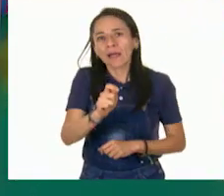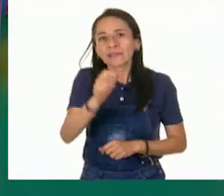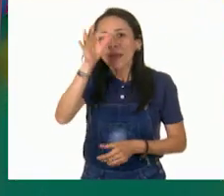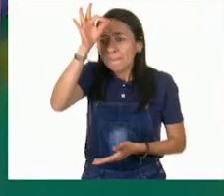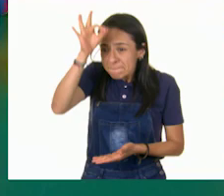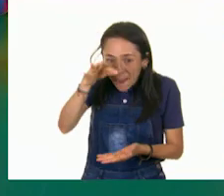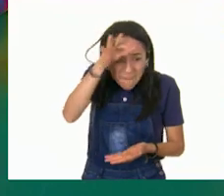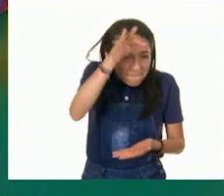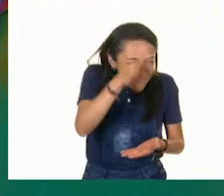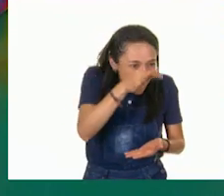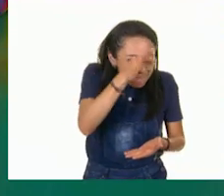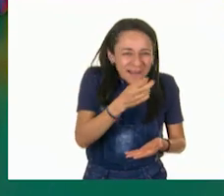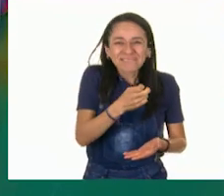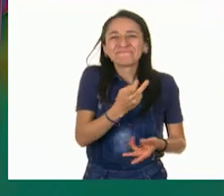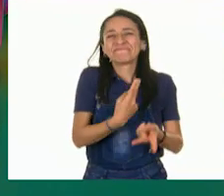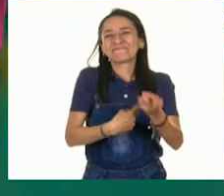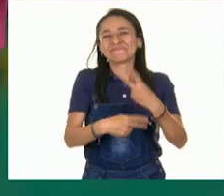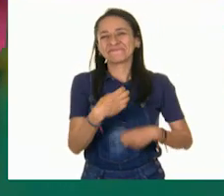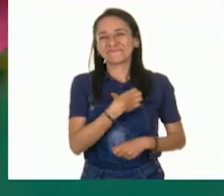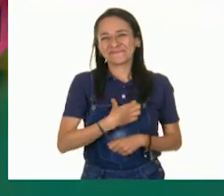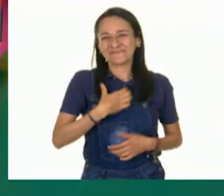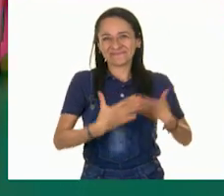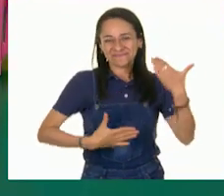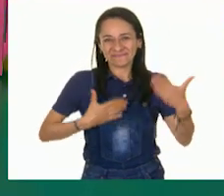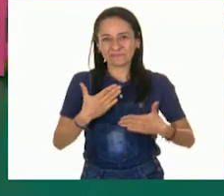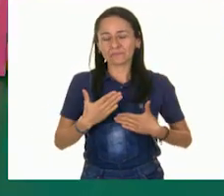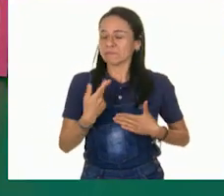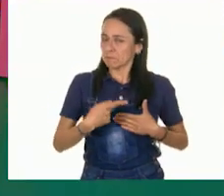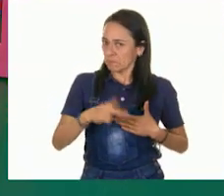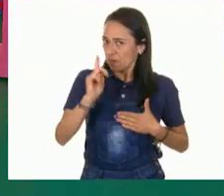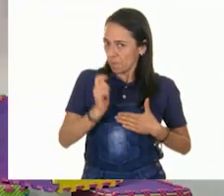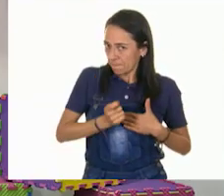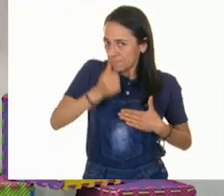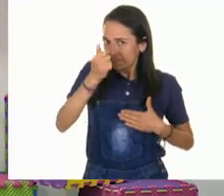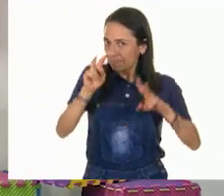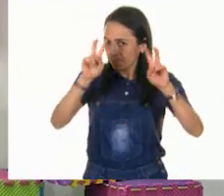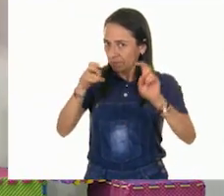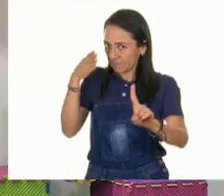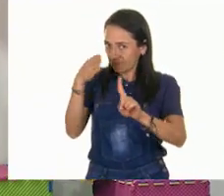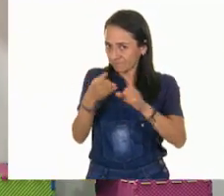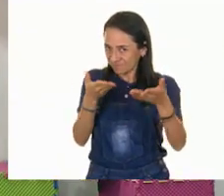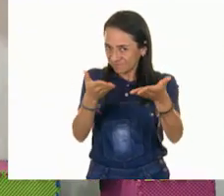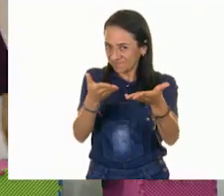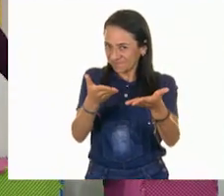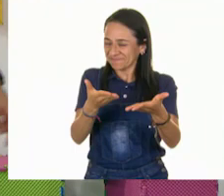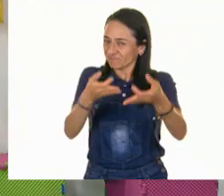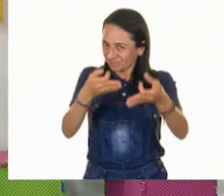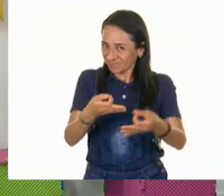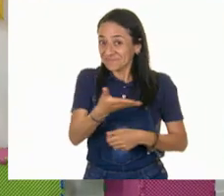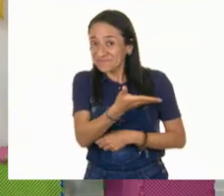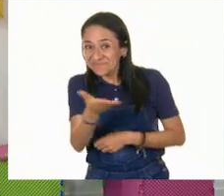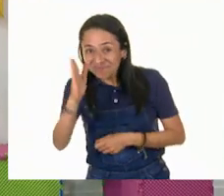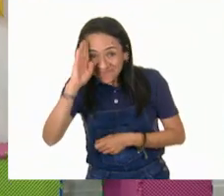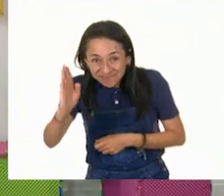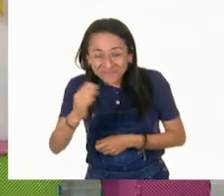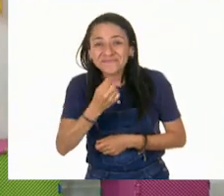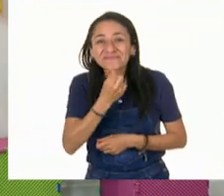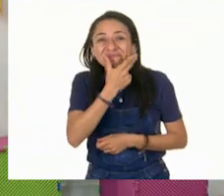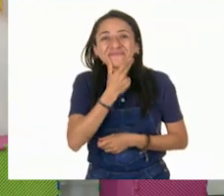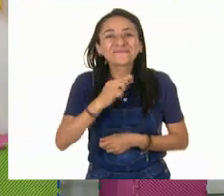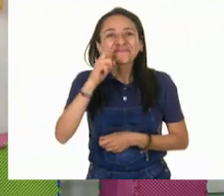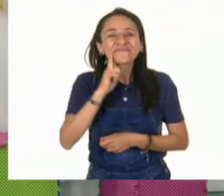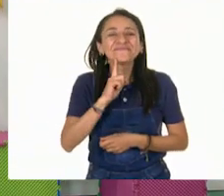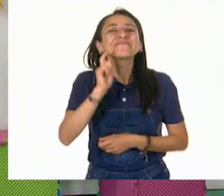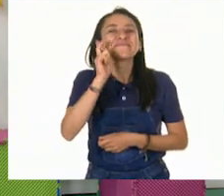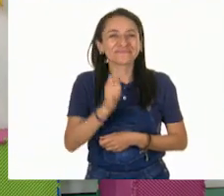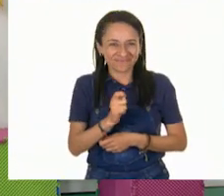bueno, déjenme presentarles primero la clase, como debe de ser. ¡Hola, niñas y niños de primero y del segundo grado de primaria! Les